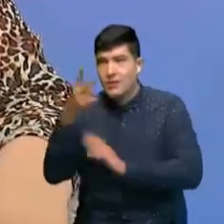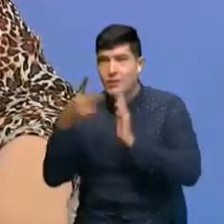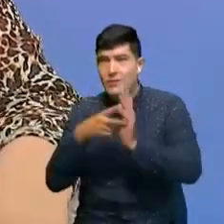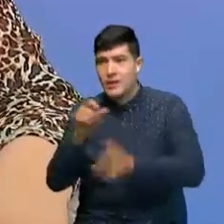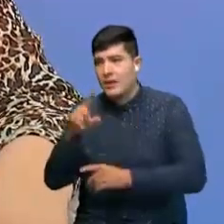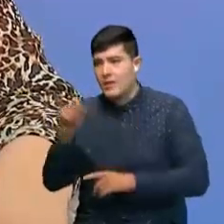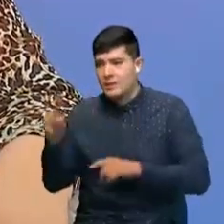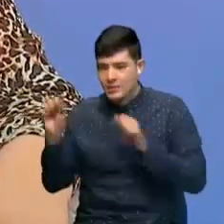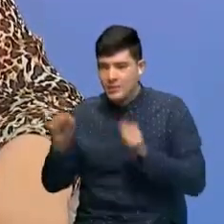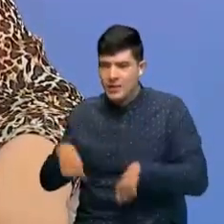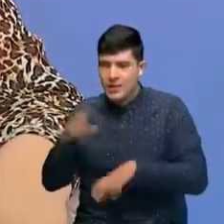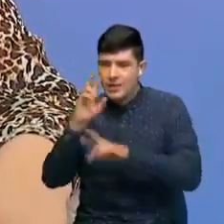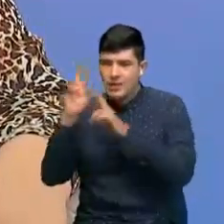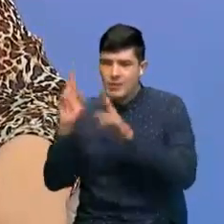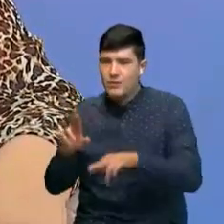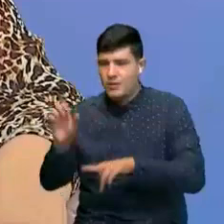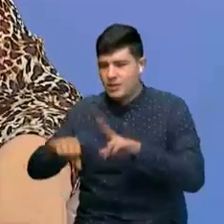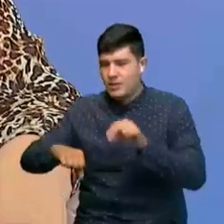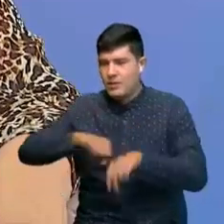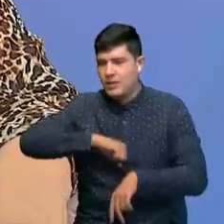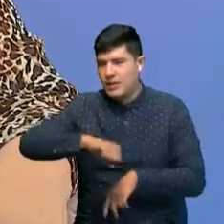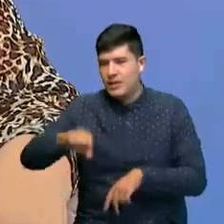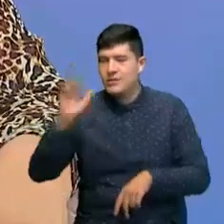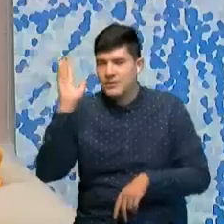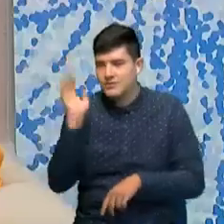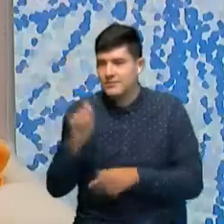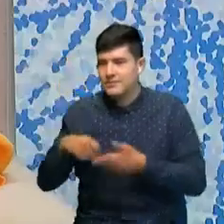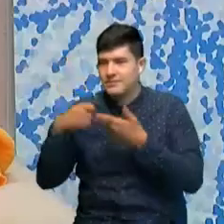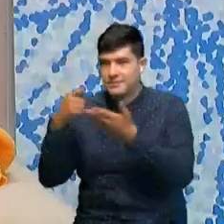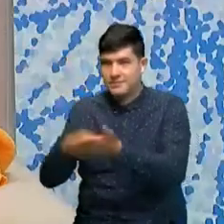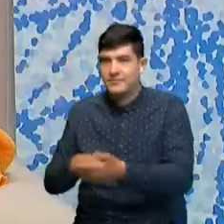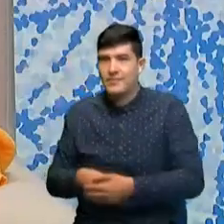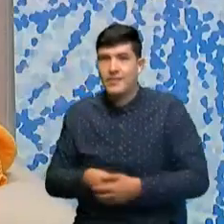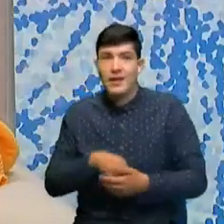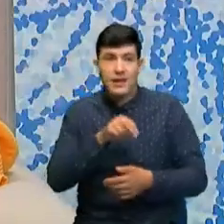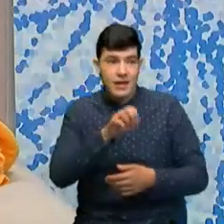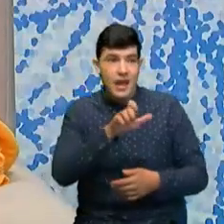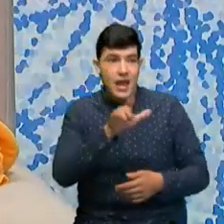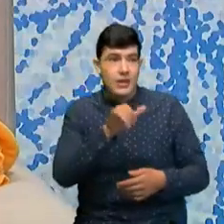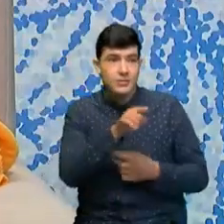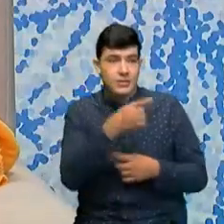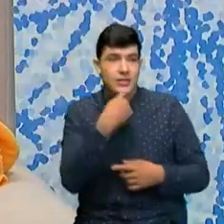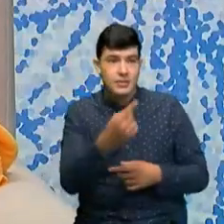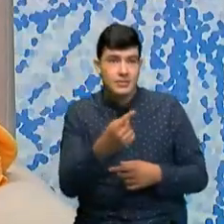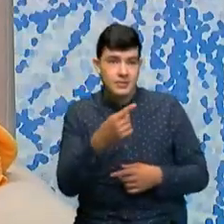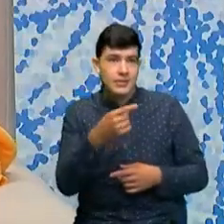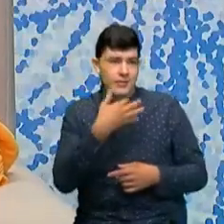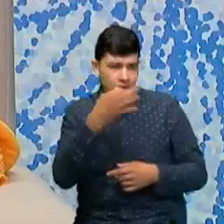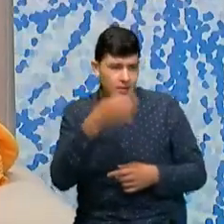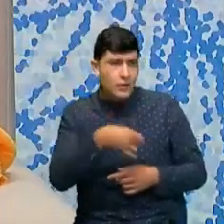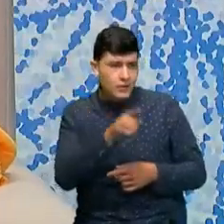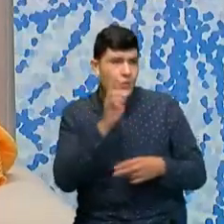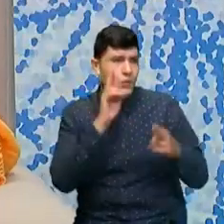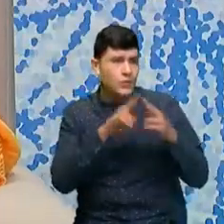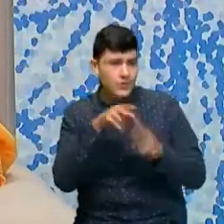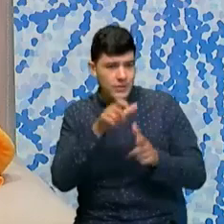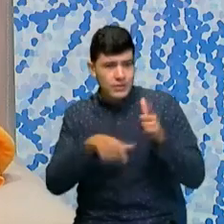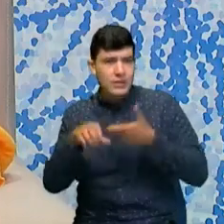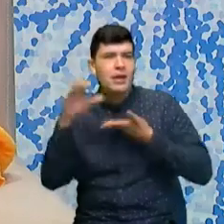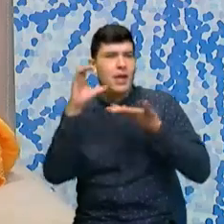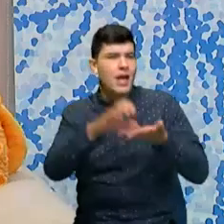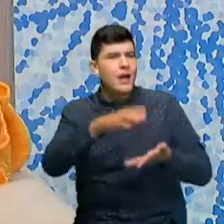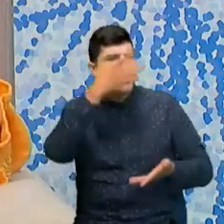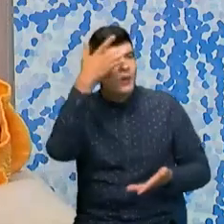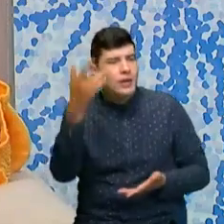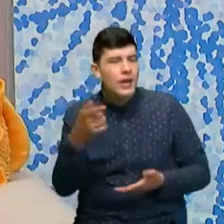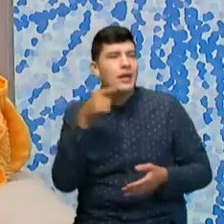2011 para poder tener derecho a la mesada 14? Sí, claro, y entonces lo que dice doña Nelly es cierto. De pronto ella conoce personas que sí les llega, pero ¿por